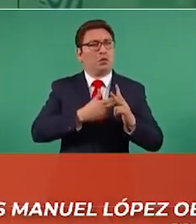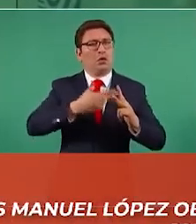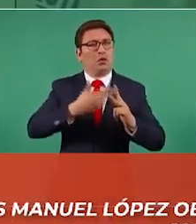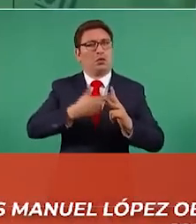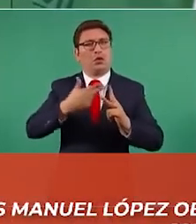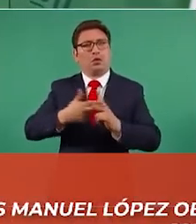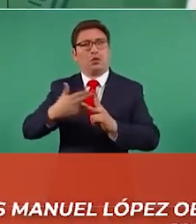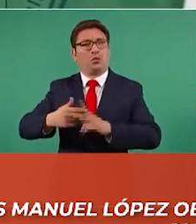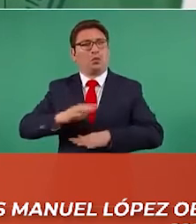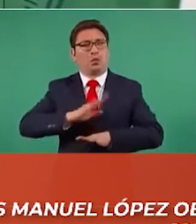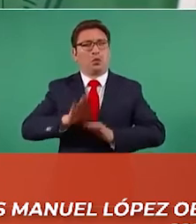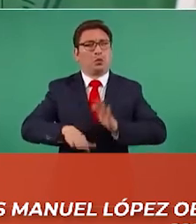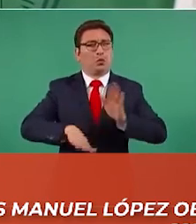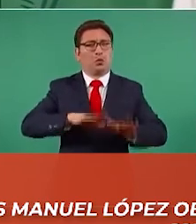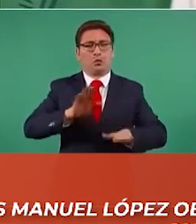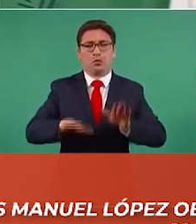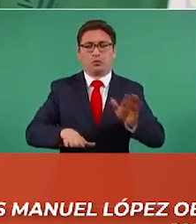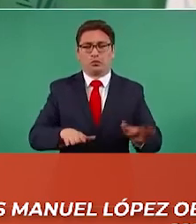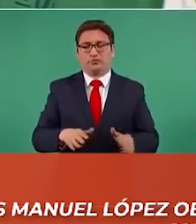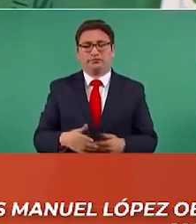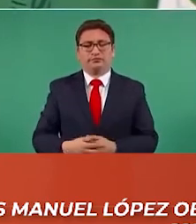habían